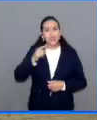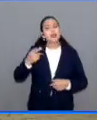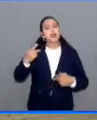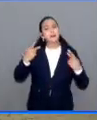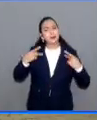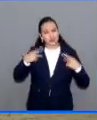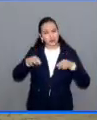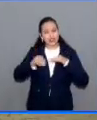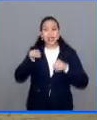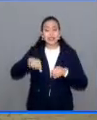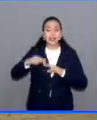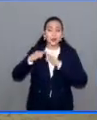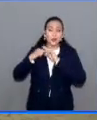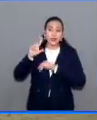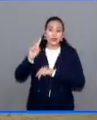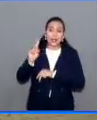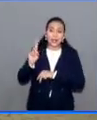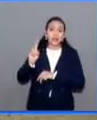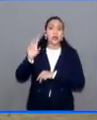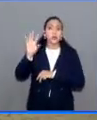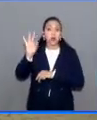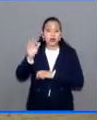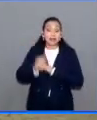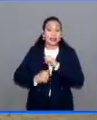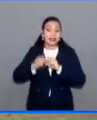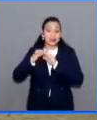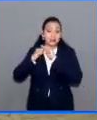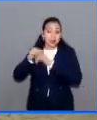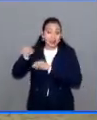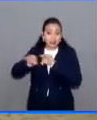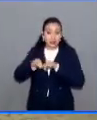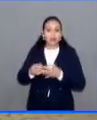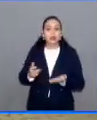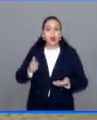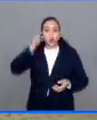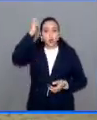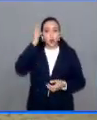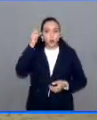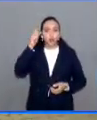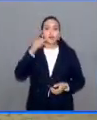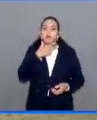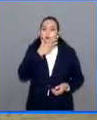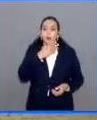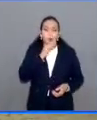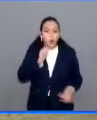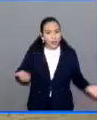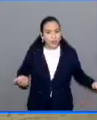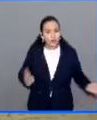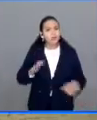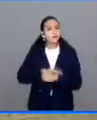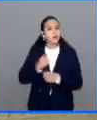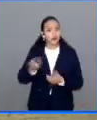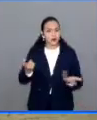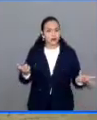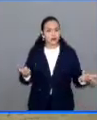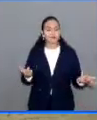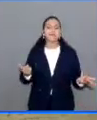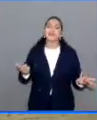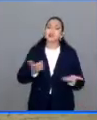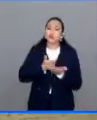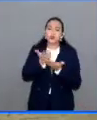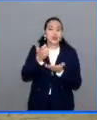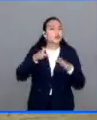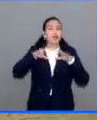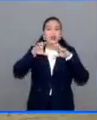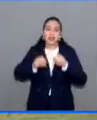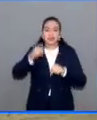35, 40, hasta 45 años de servicio no se pueden jubilar el día de hoy. ¿Por qué? Porque su salario no les alcanza para poder recibir una